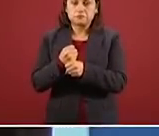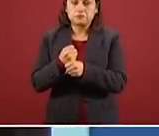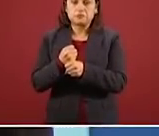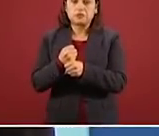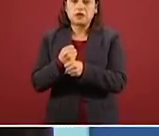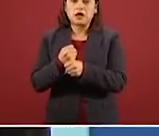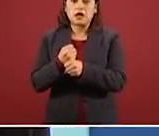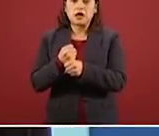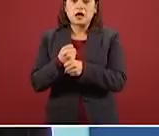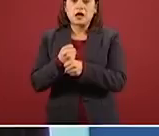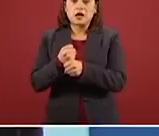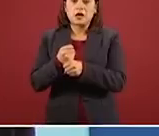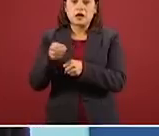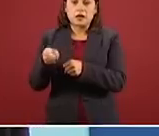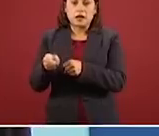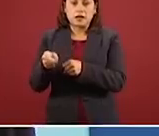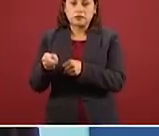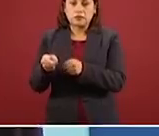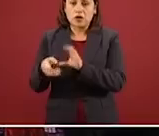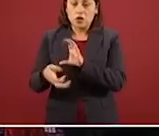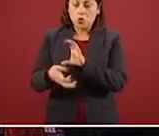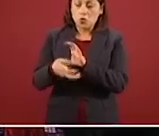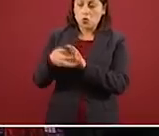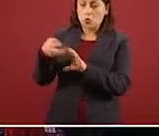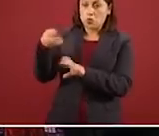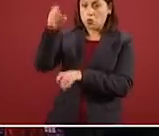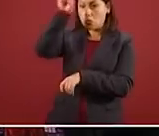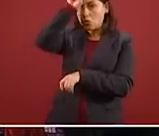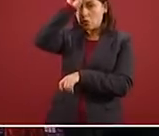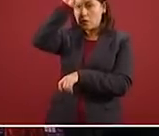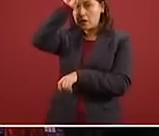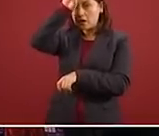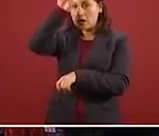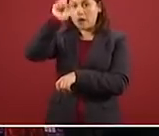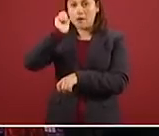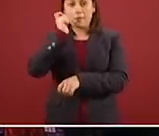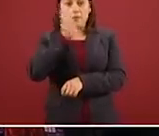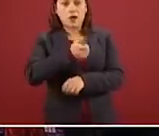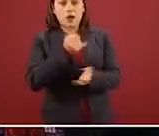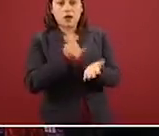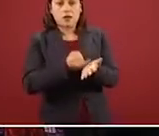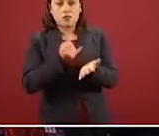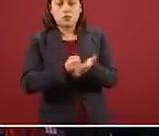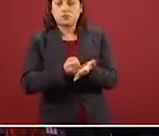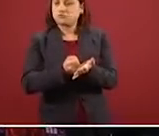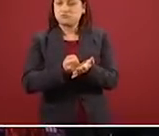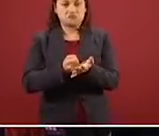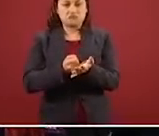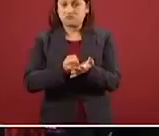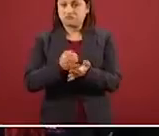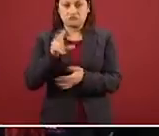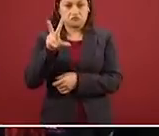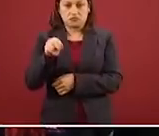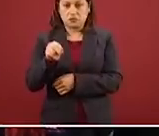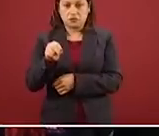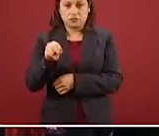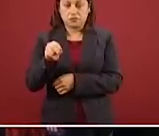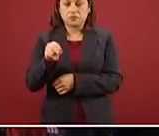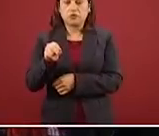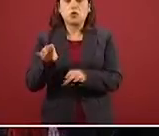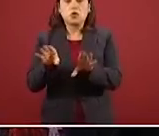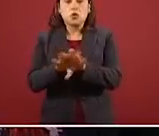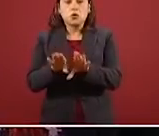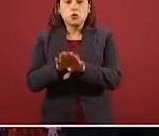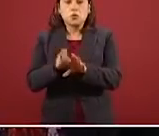impuestos por extracción de minerales desde el gobierno de